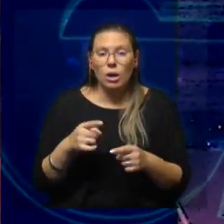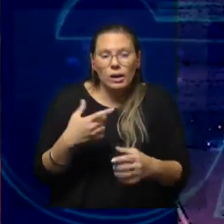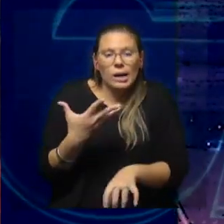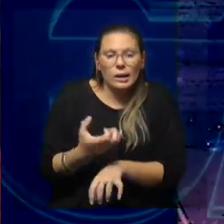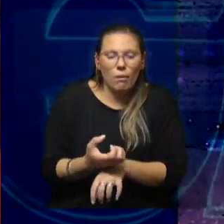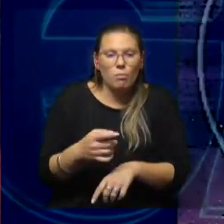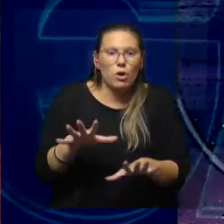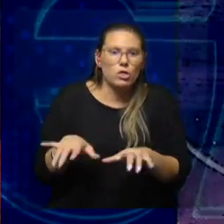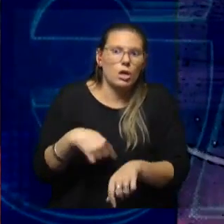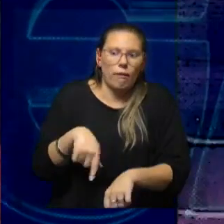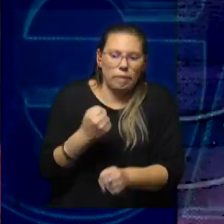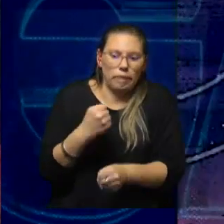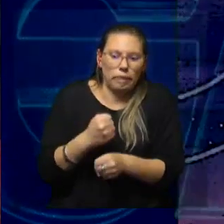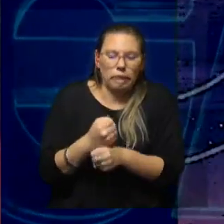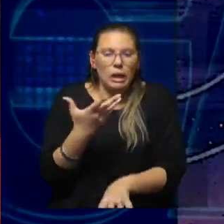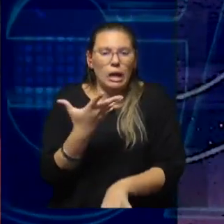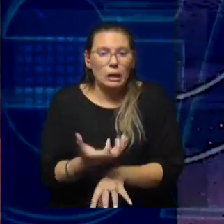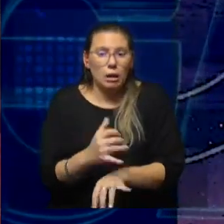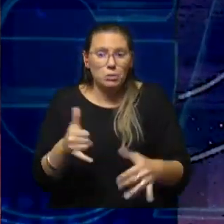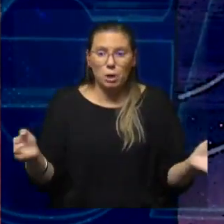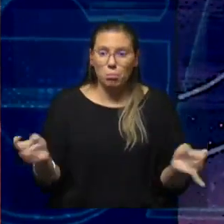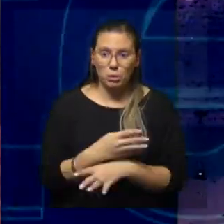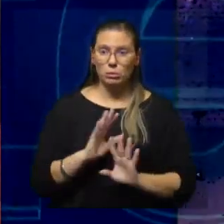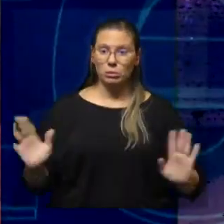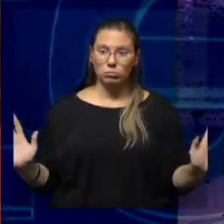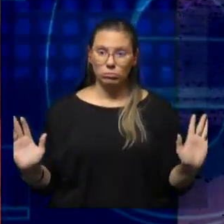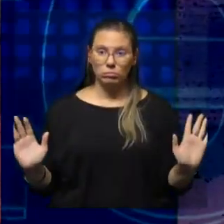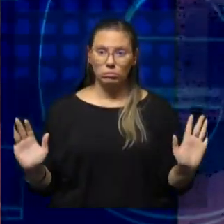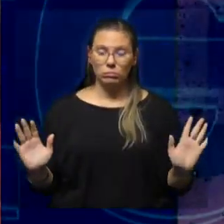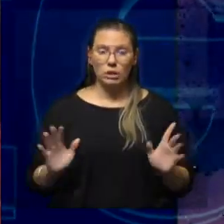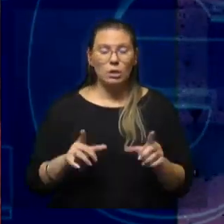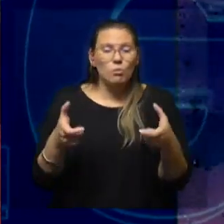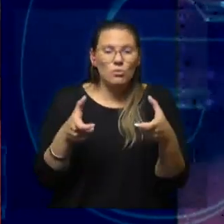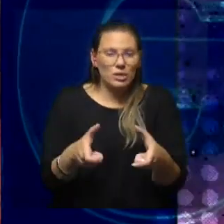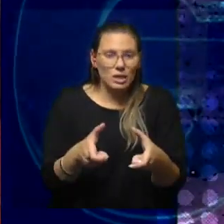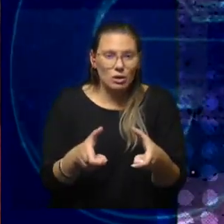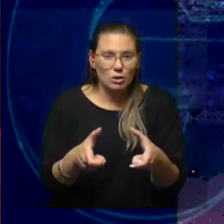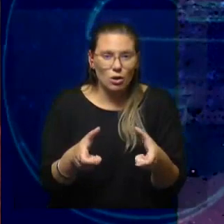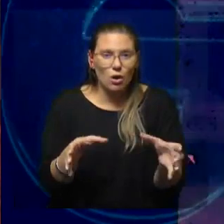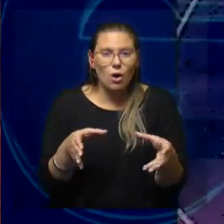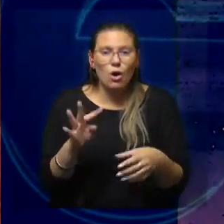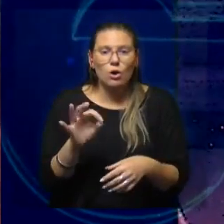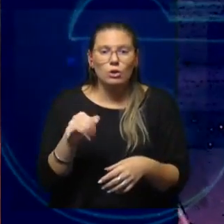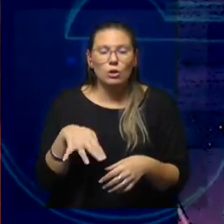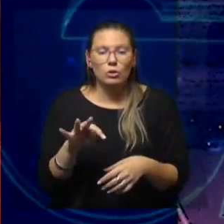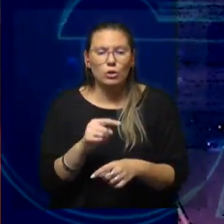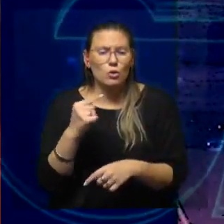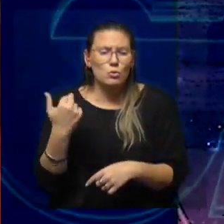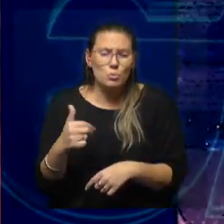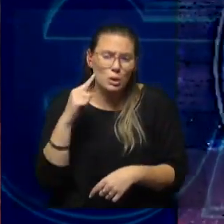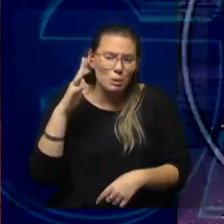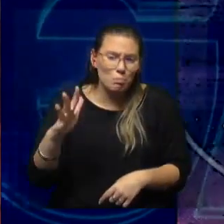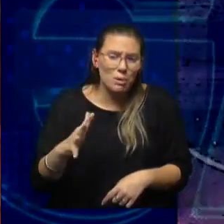tema, y ya, para nosotros ya estaba eso, ya era... Estar en un disco con los tontos era una cosa impensada. Nunca se nos